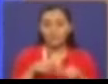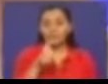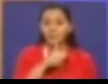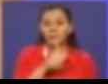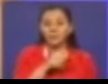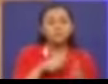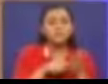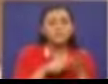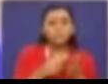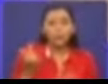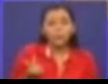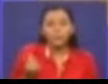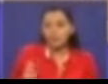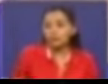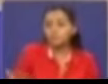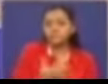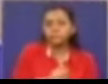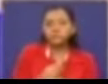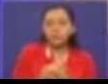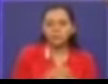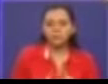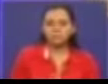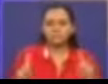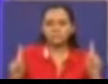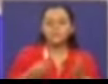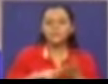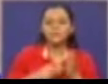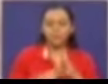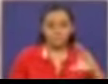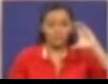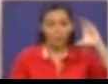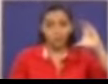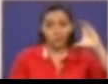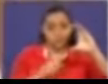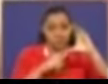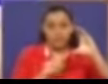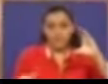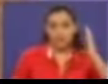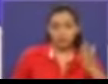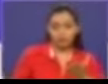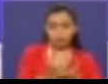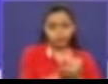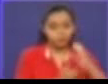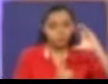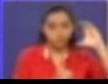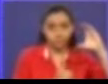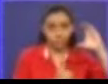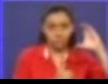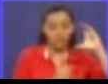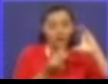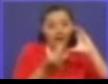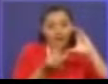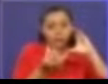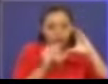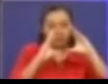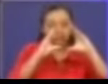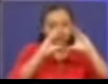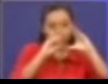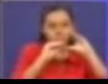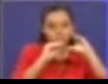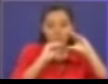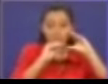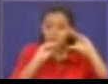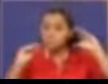la utilidad viene de la diferencia básicamente entre ingresos operacionales menos gastos operacionales. ¿Sí estamos